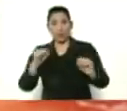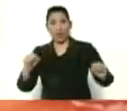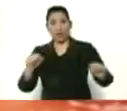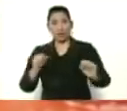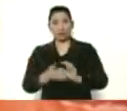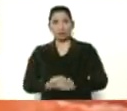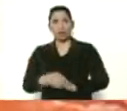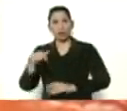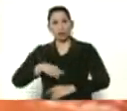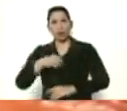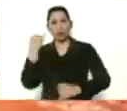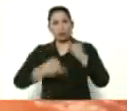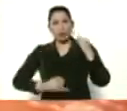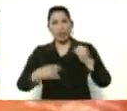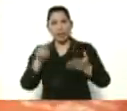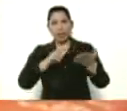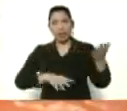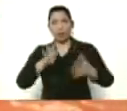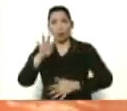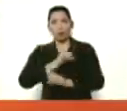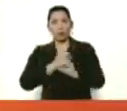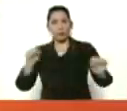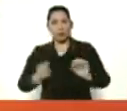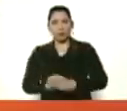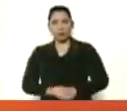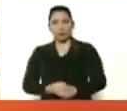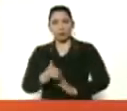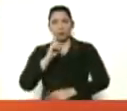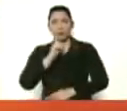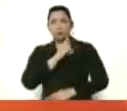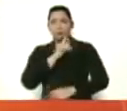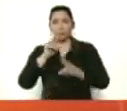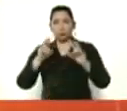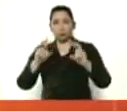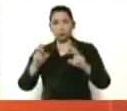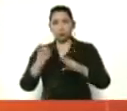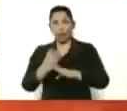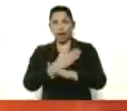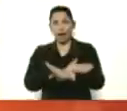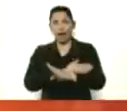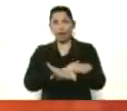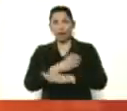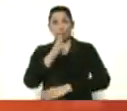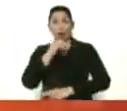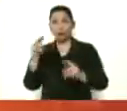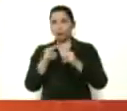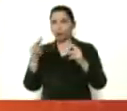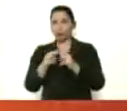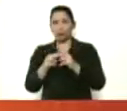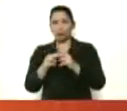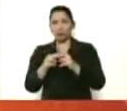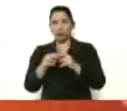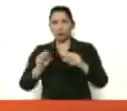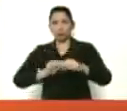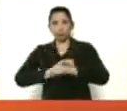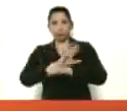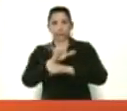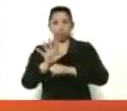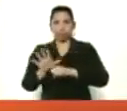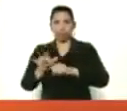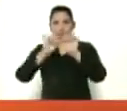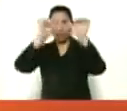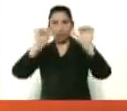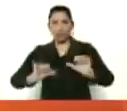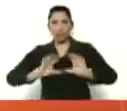como a las 4 de la mañana. Se llama, se titula, Ante lo desconocido, la pandemia y el